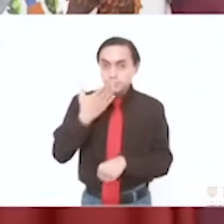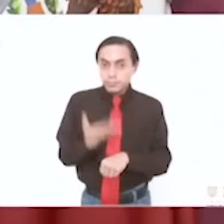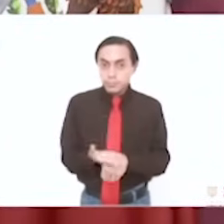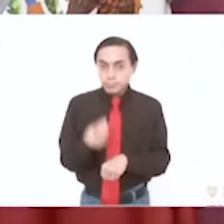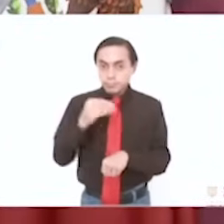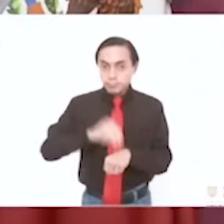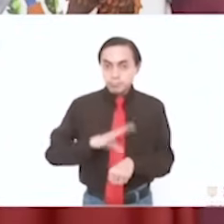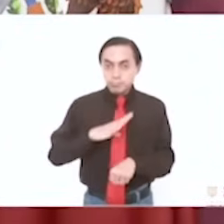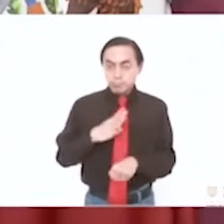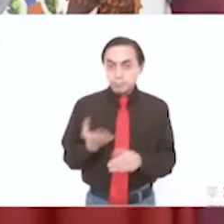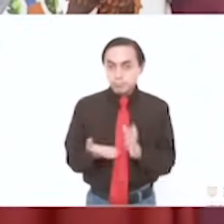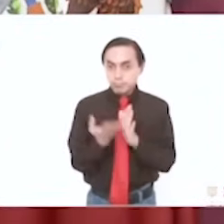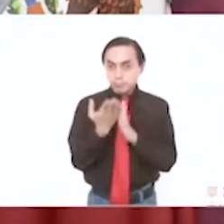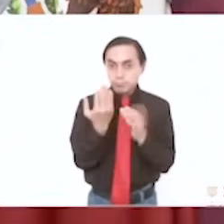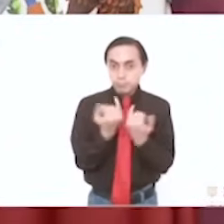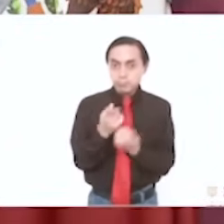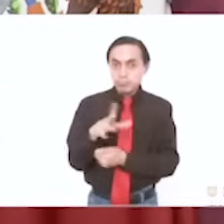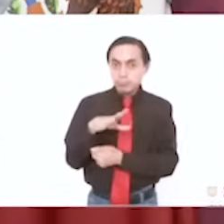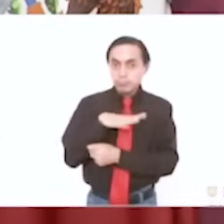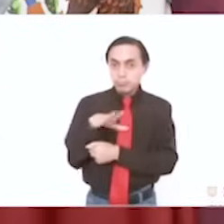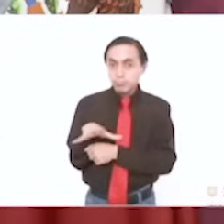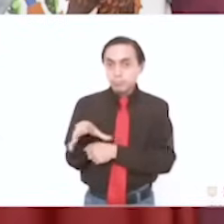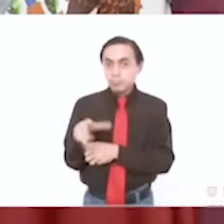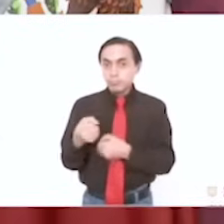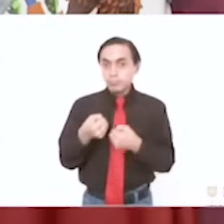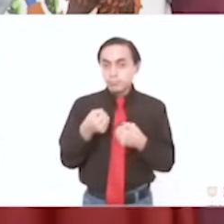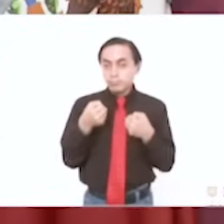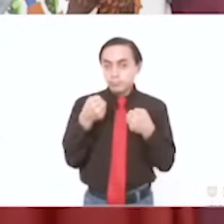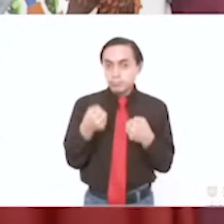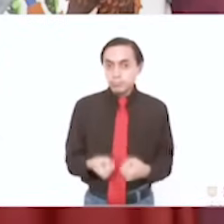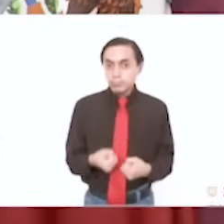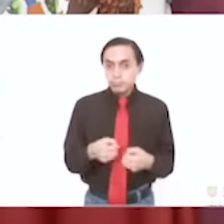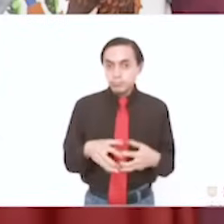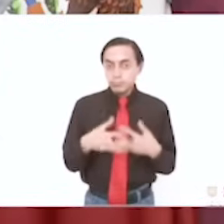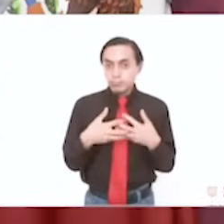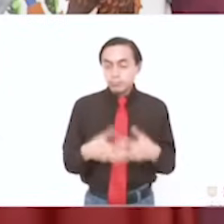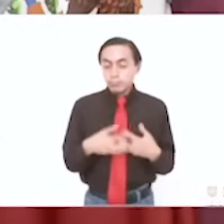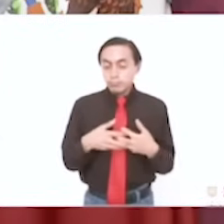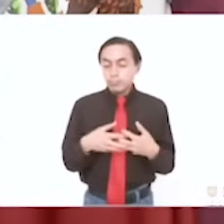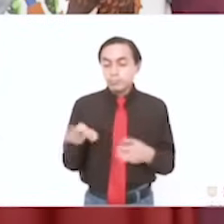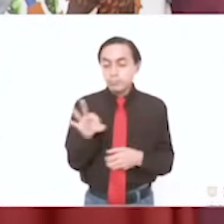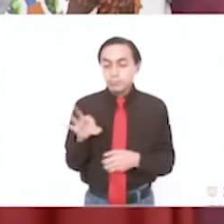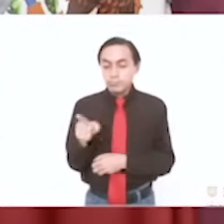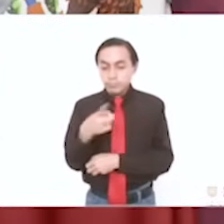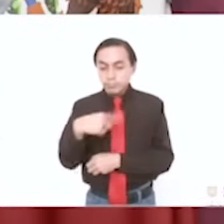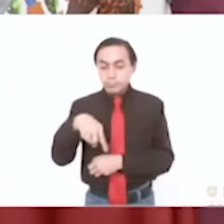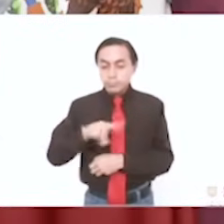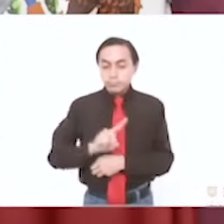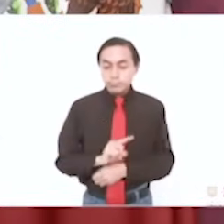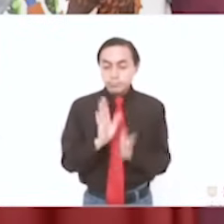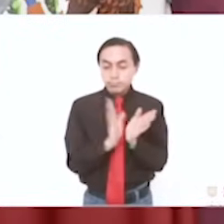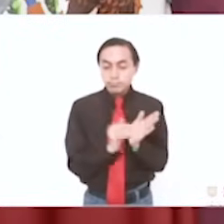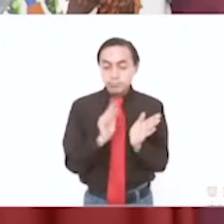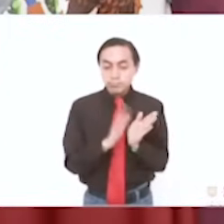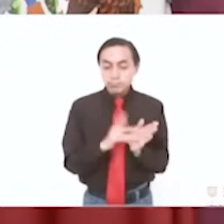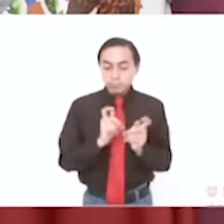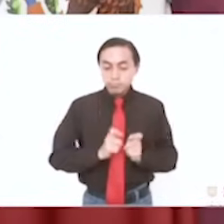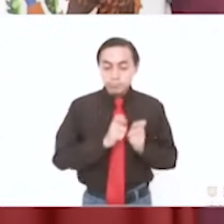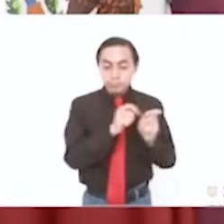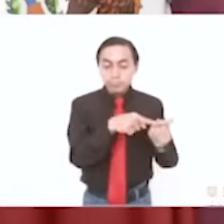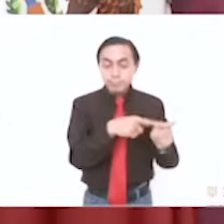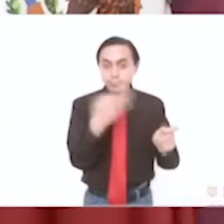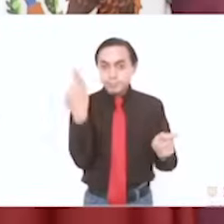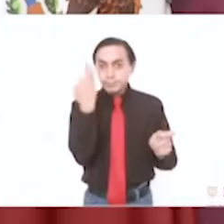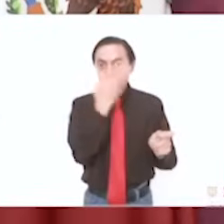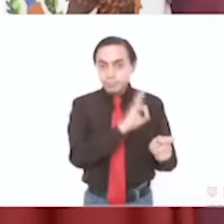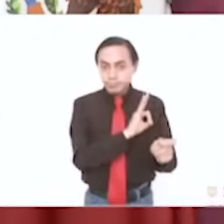propiedad y ejercicio de abuso de funciones. Posiblemente otorgaron documentación de manera ilegal o apócrifa durante